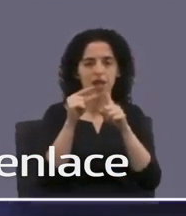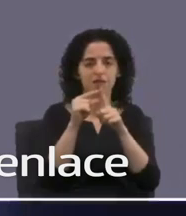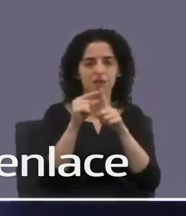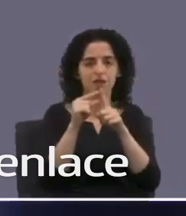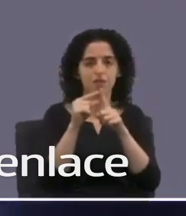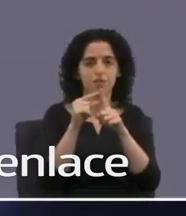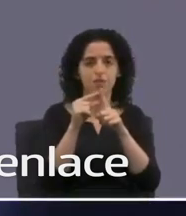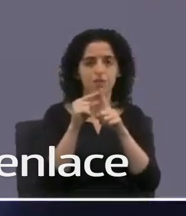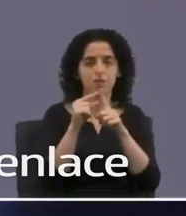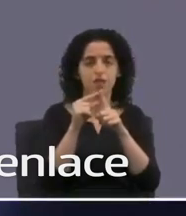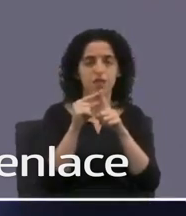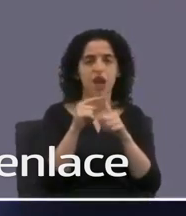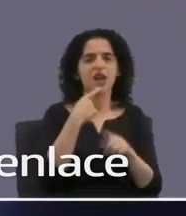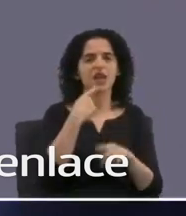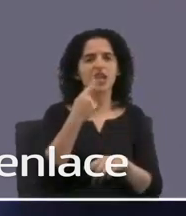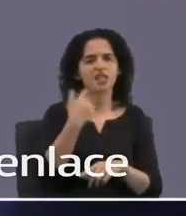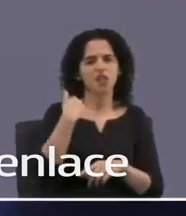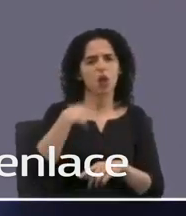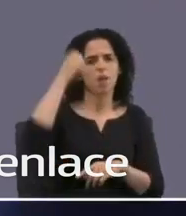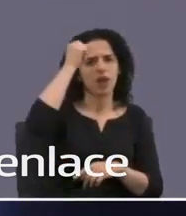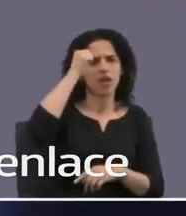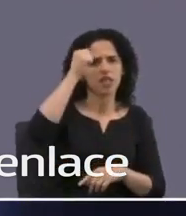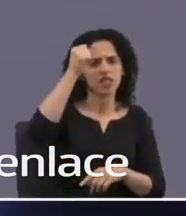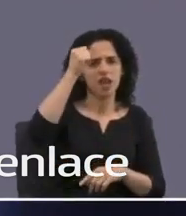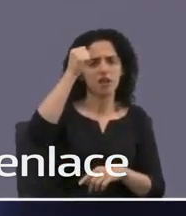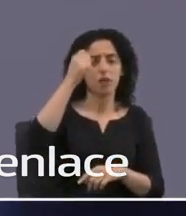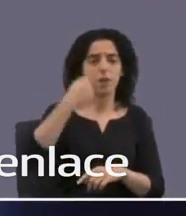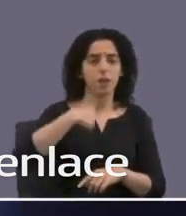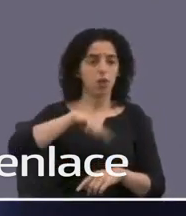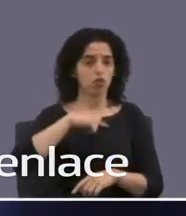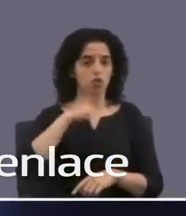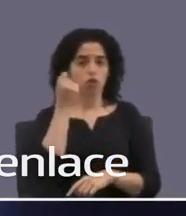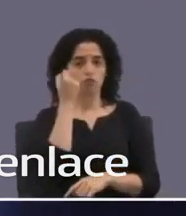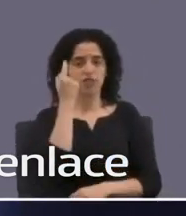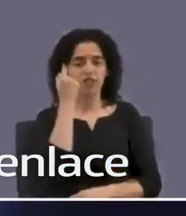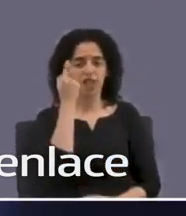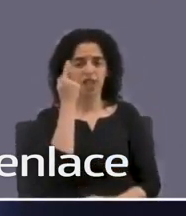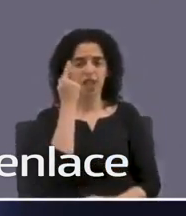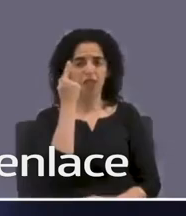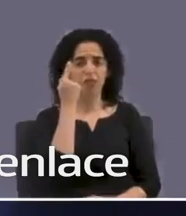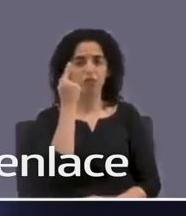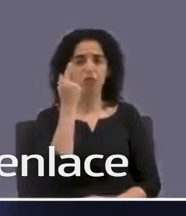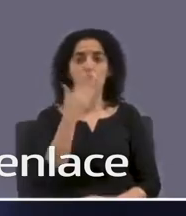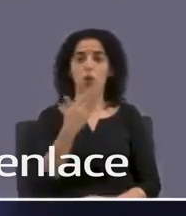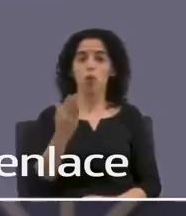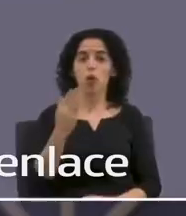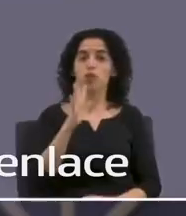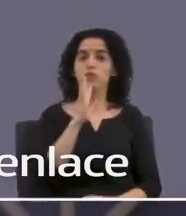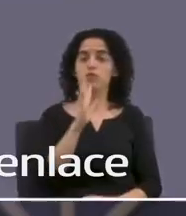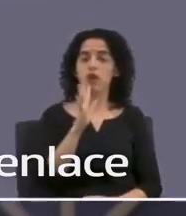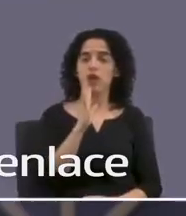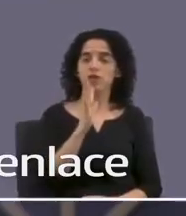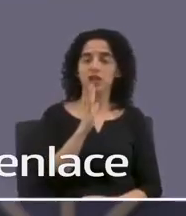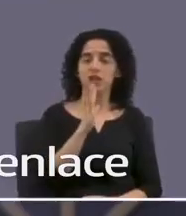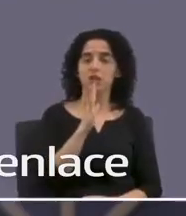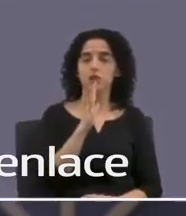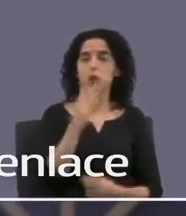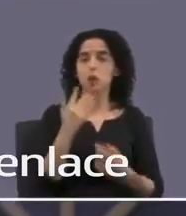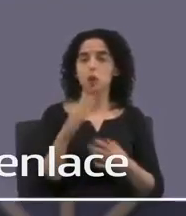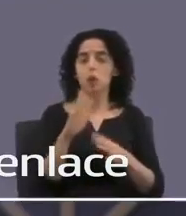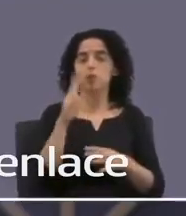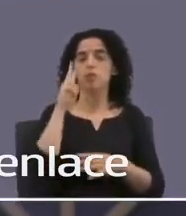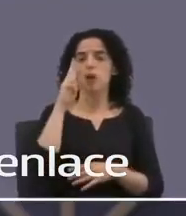de palabra la está dando el sabio para que entendamos que de la boca, cuando